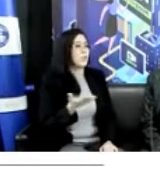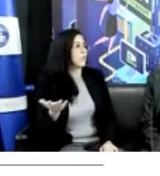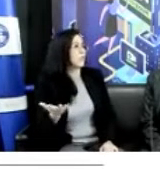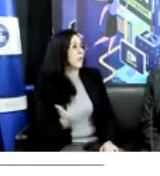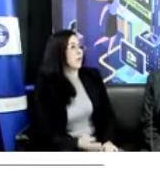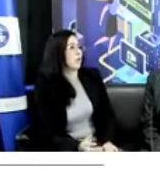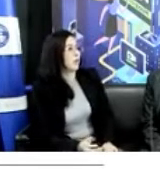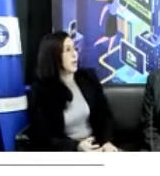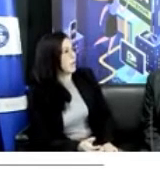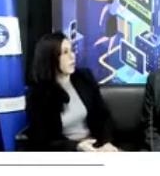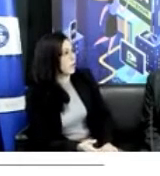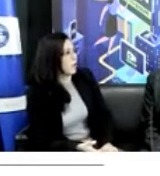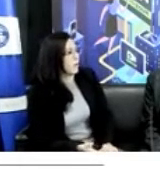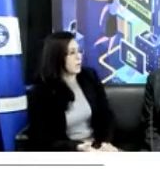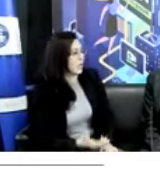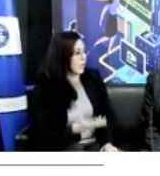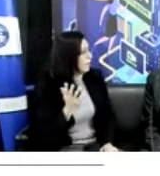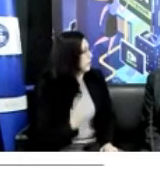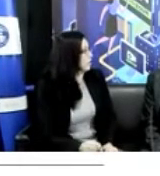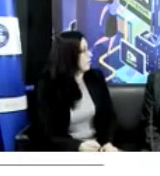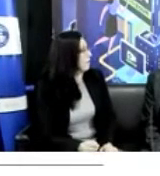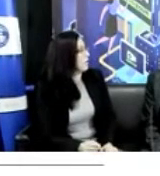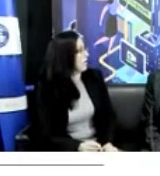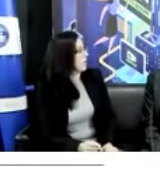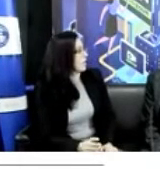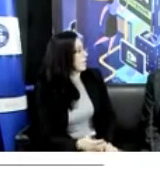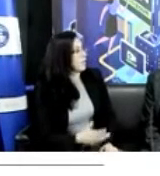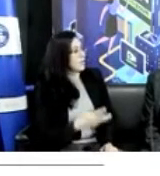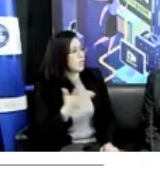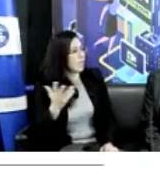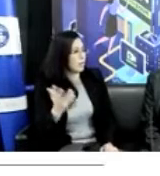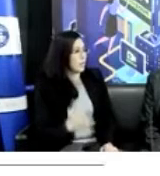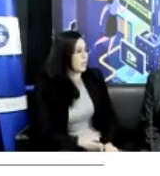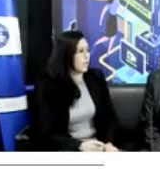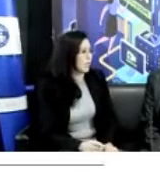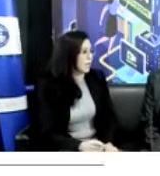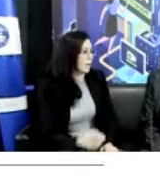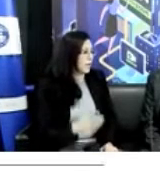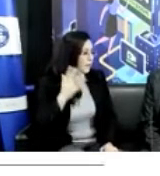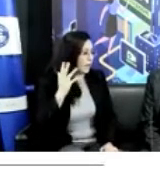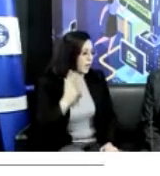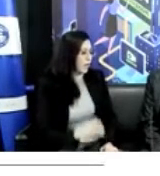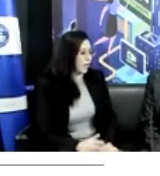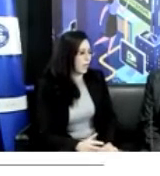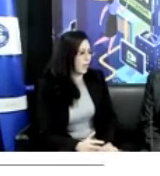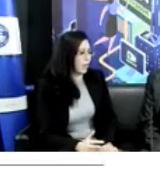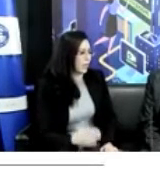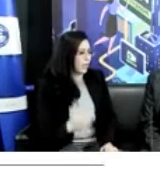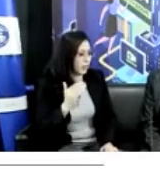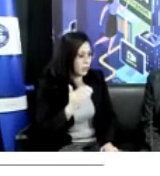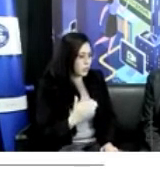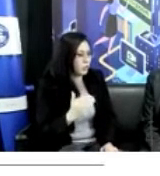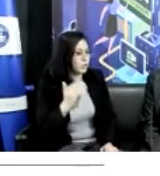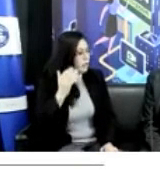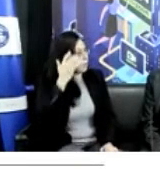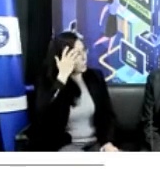si yo consumo a lo mejor 4 copas de alcohol, ¿no? ¿Cuánto sería como esta cantidad máxima que